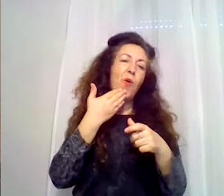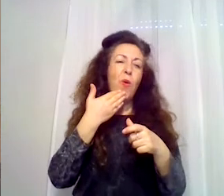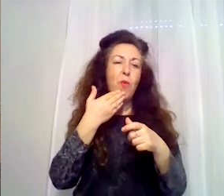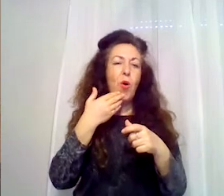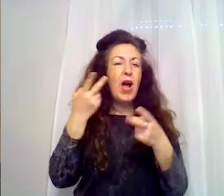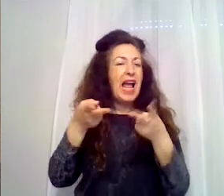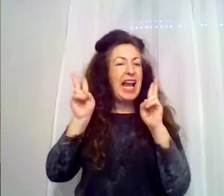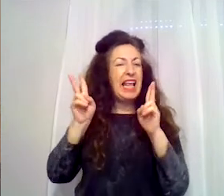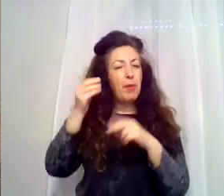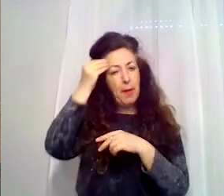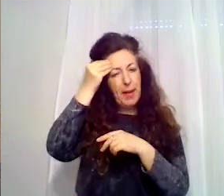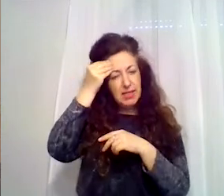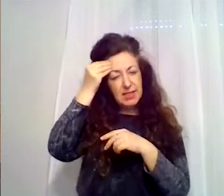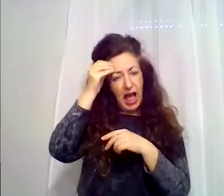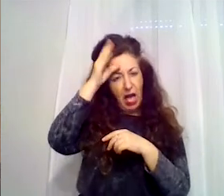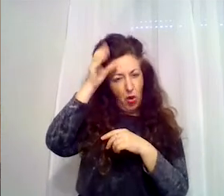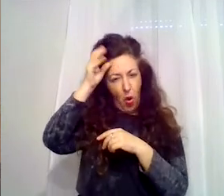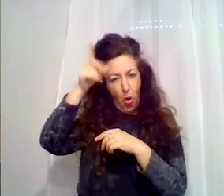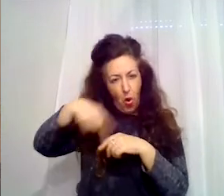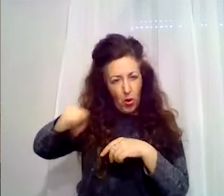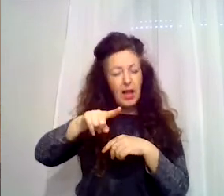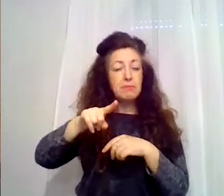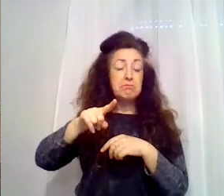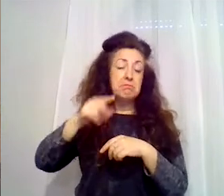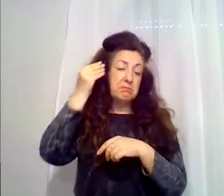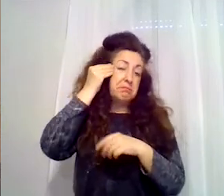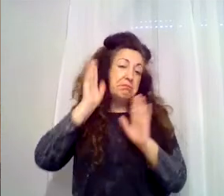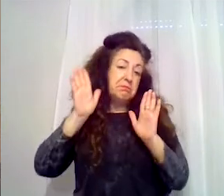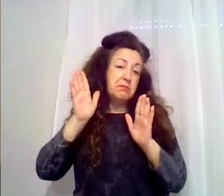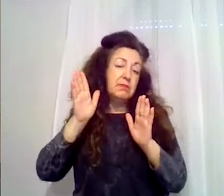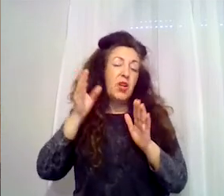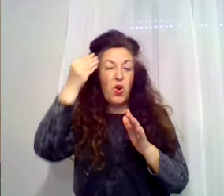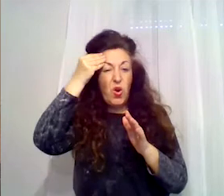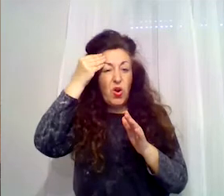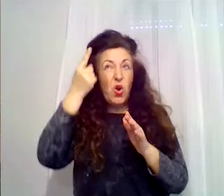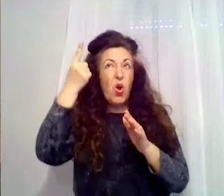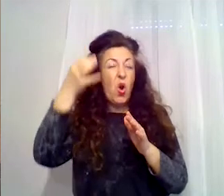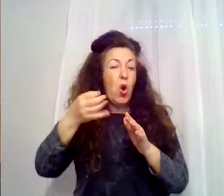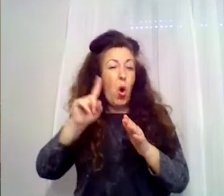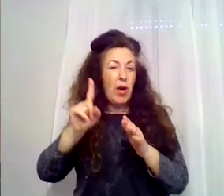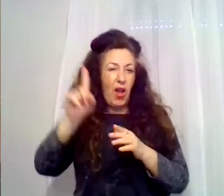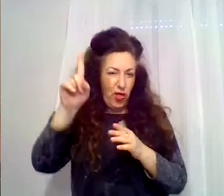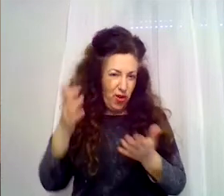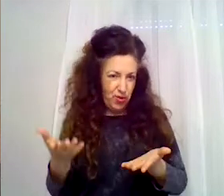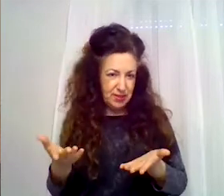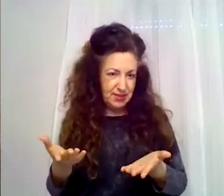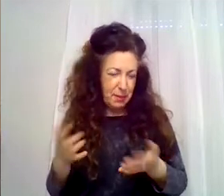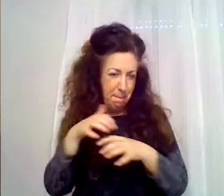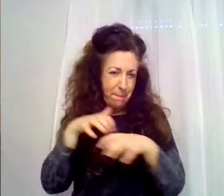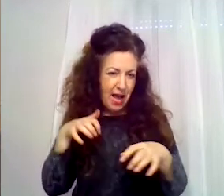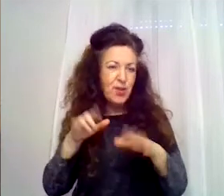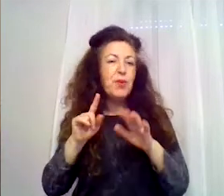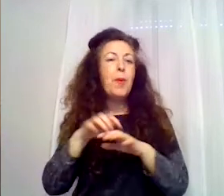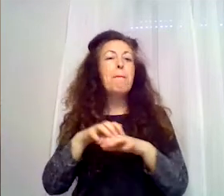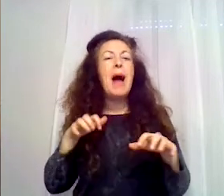servicio del Estado de una manera que no se puede declarar públicamente, porque se trata de espías. Y por tanto el mundo de los espías